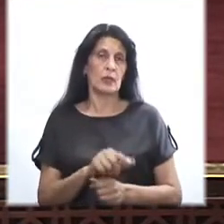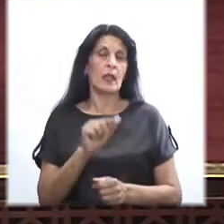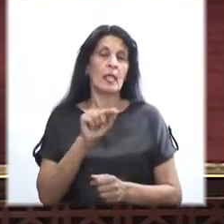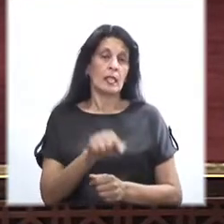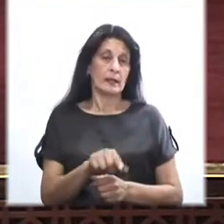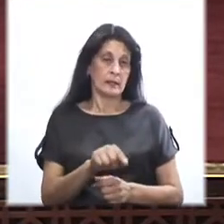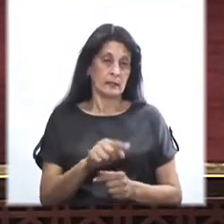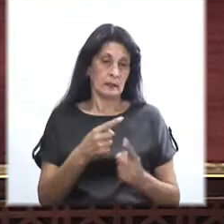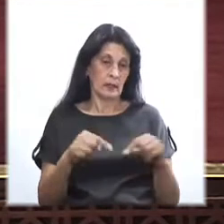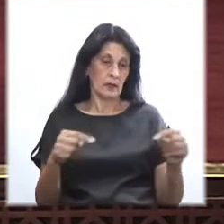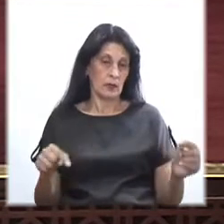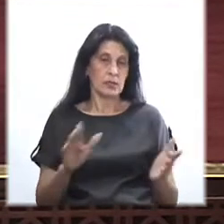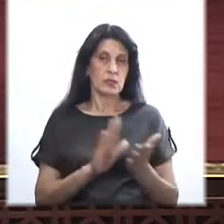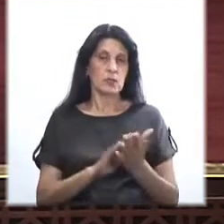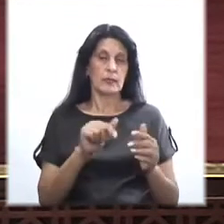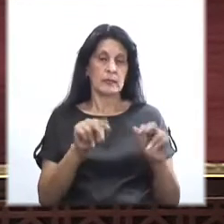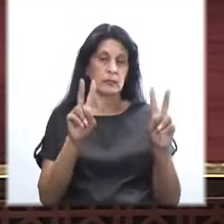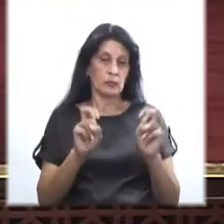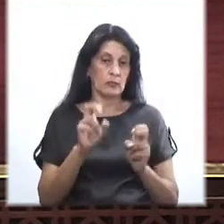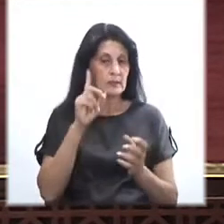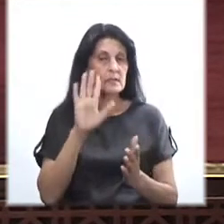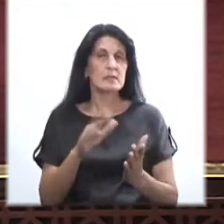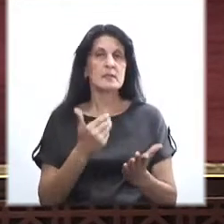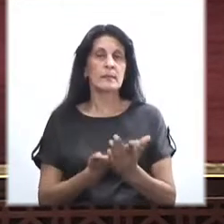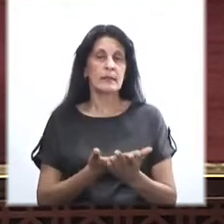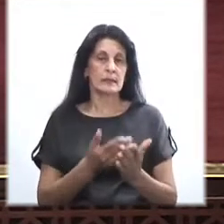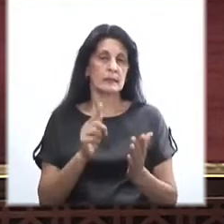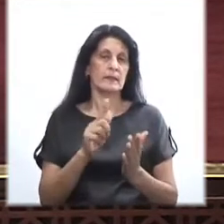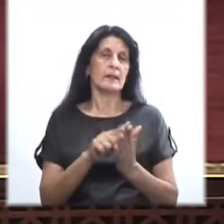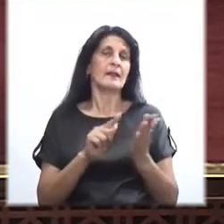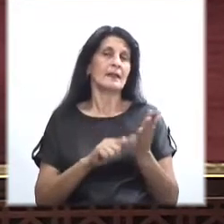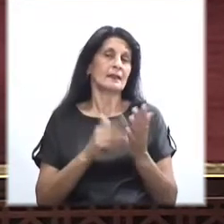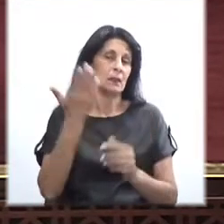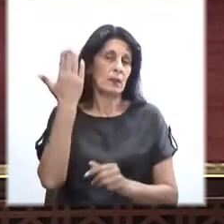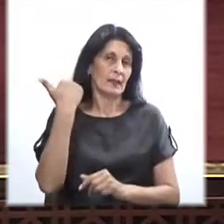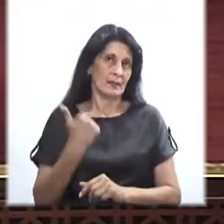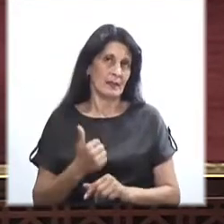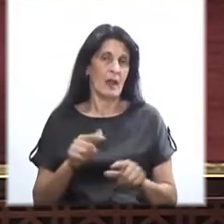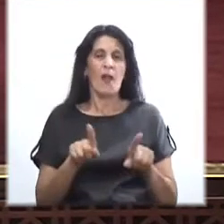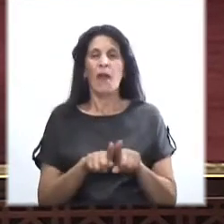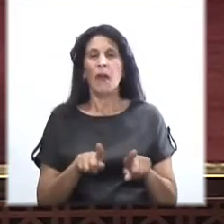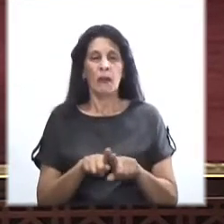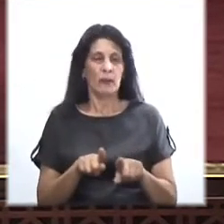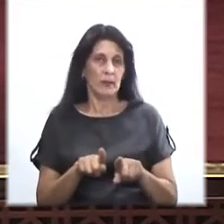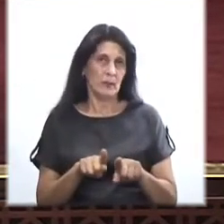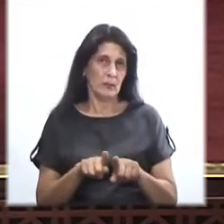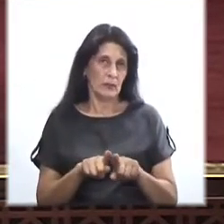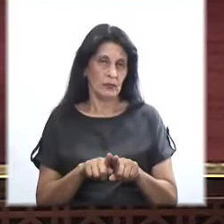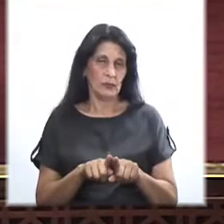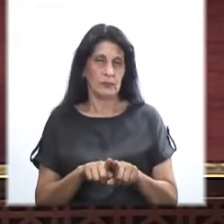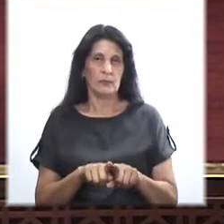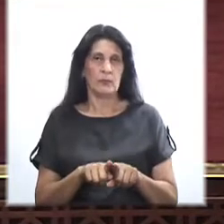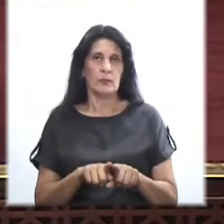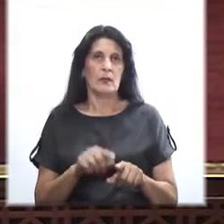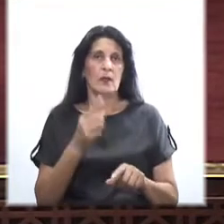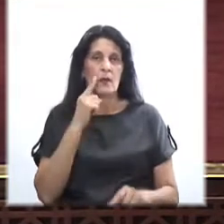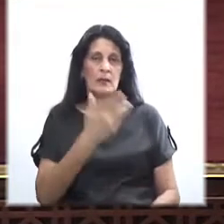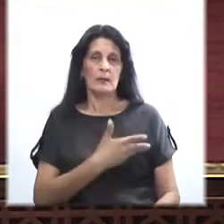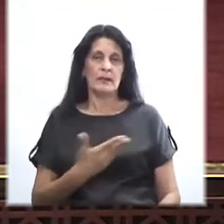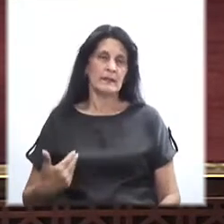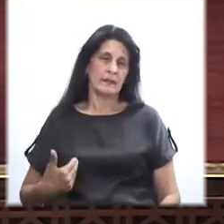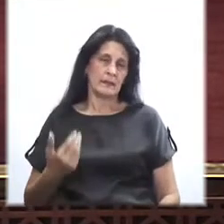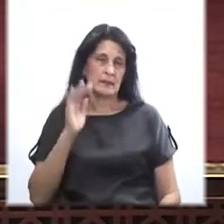de este tipo, sobre este tema, se han presentado en legislaturas anteriores, mismo con iniciativas de presidente de la